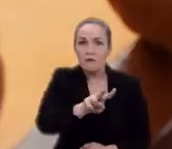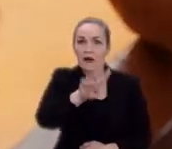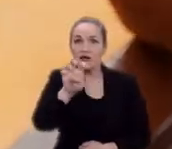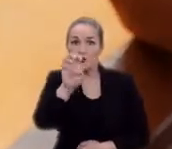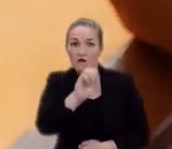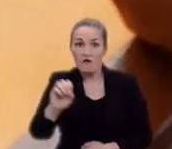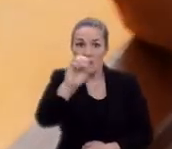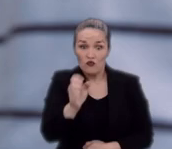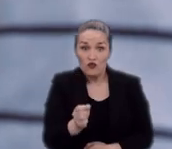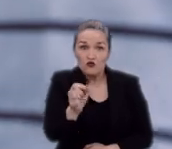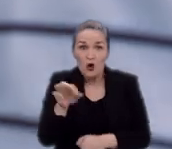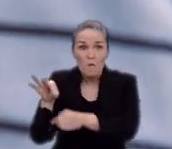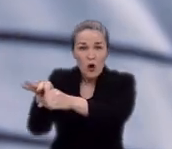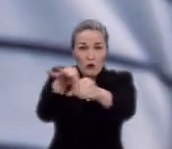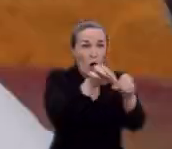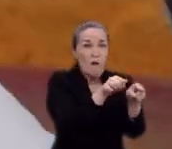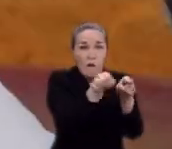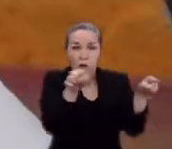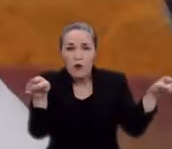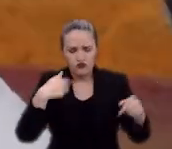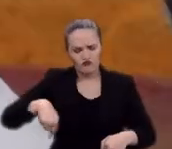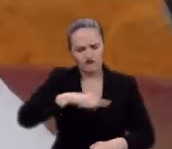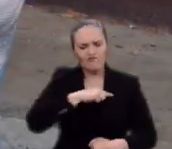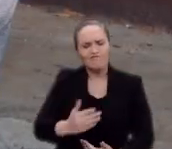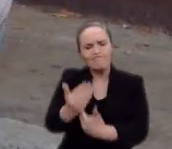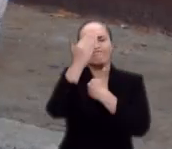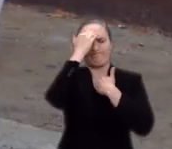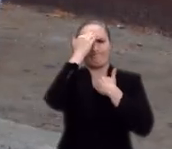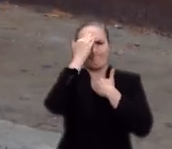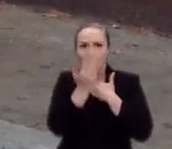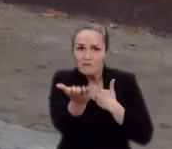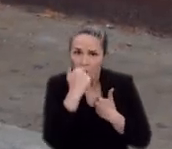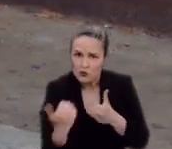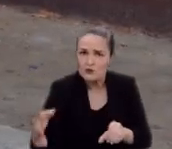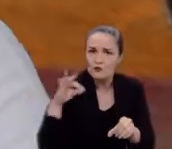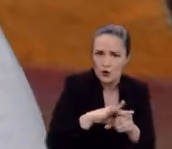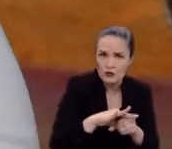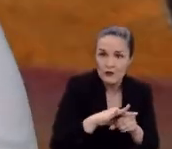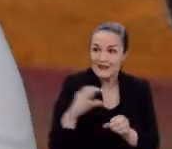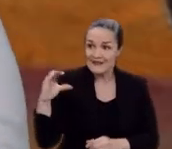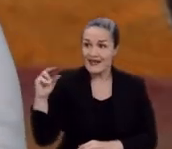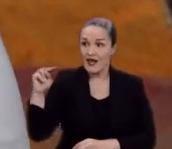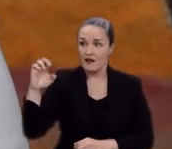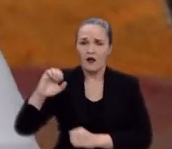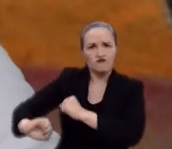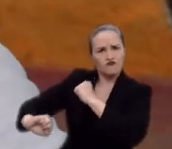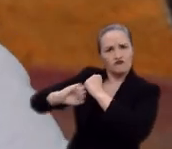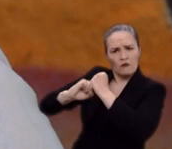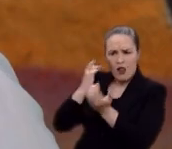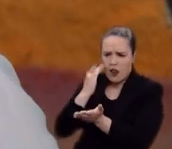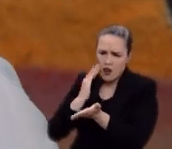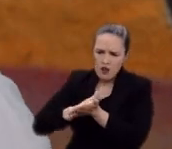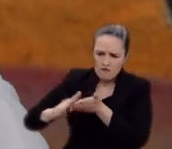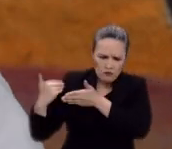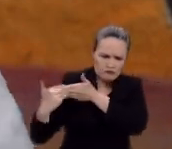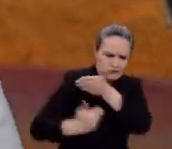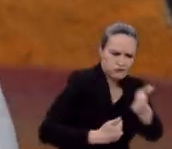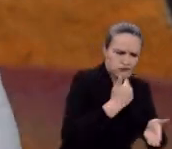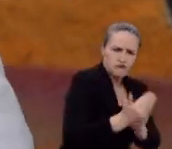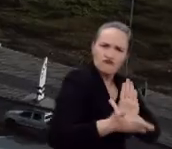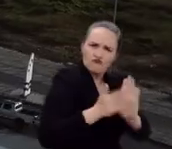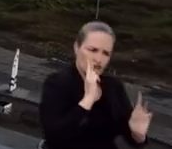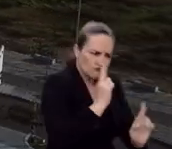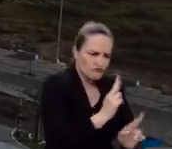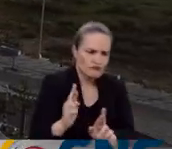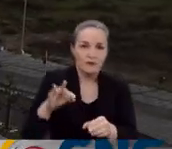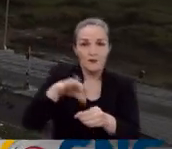Por eso en las elecciones territoriales, este 29 de octubre, vamos a votar a conciencia, que el CNE nos brinda la garantía y